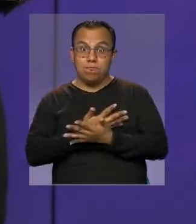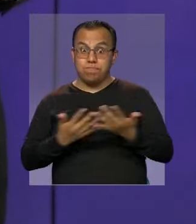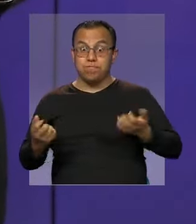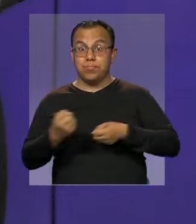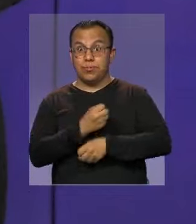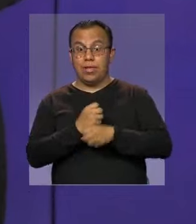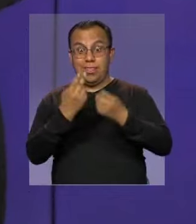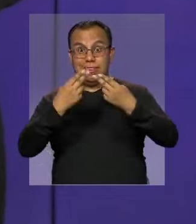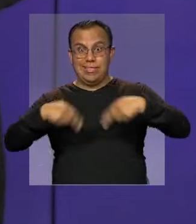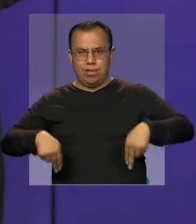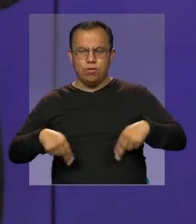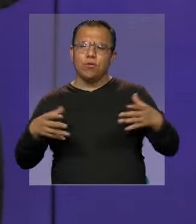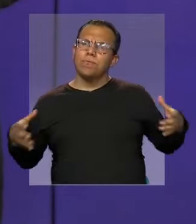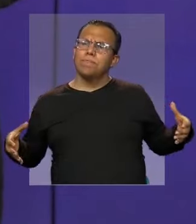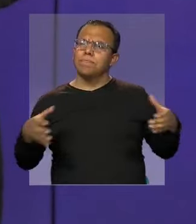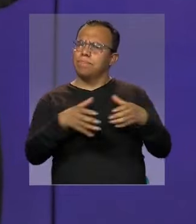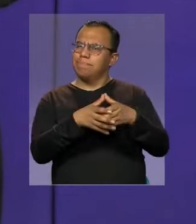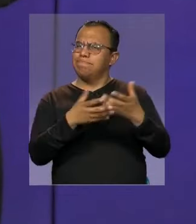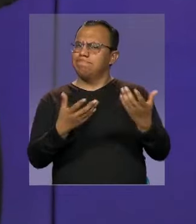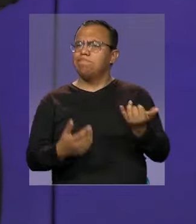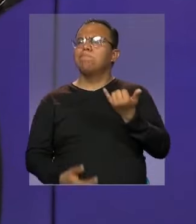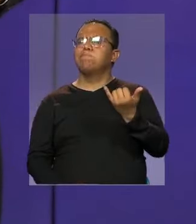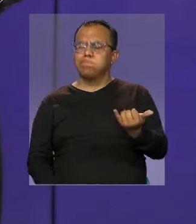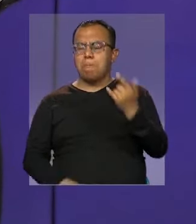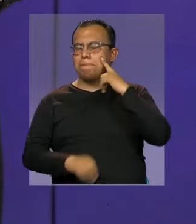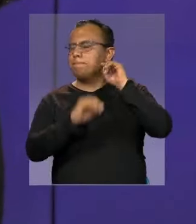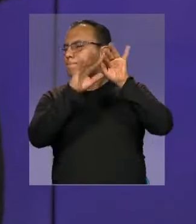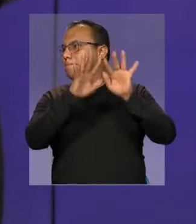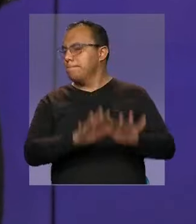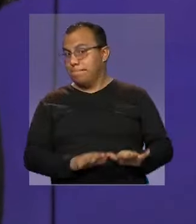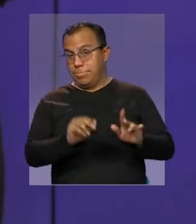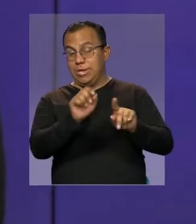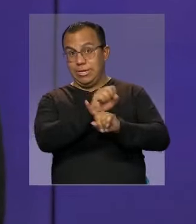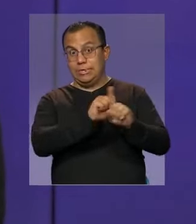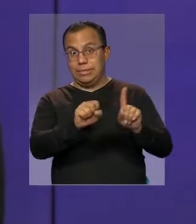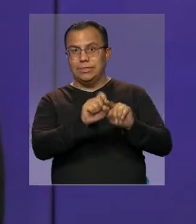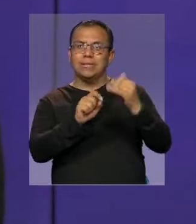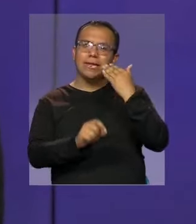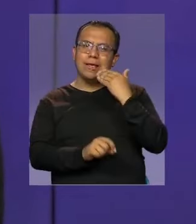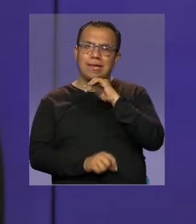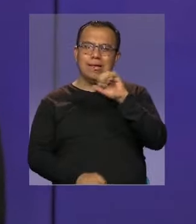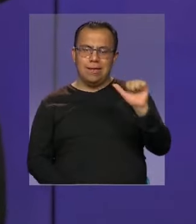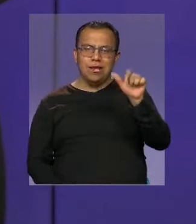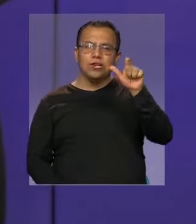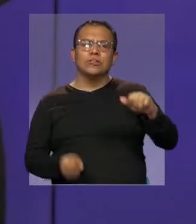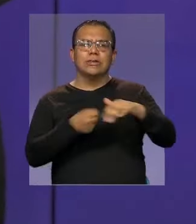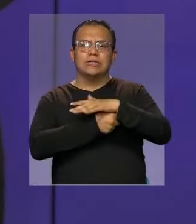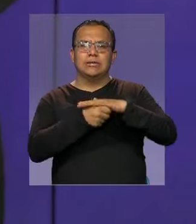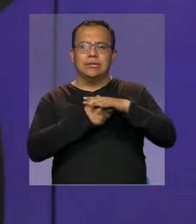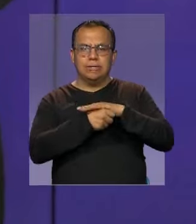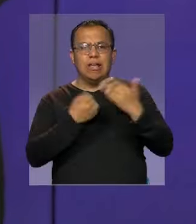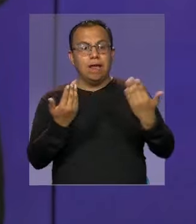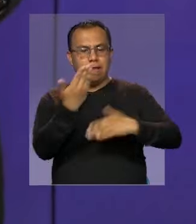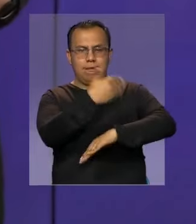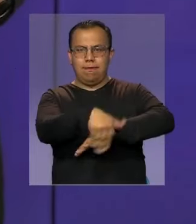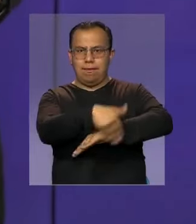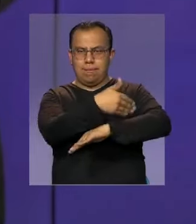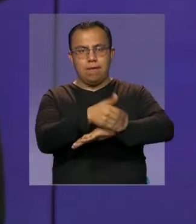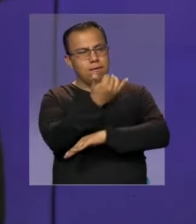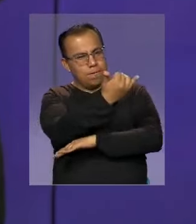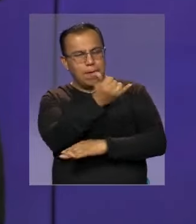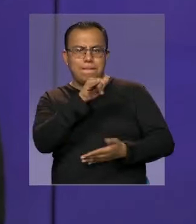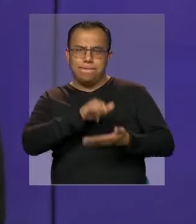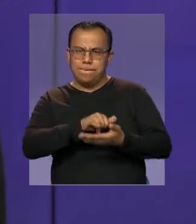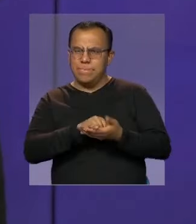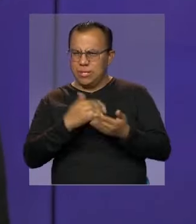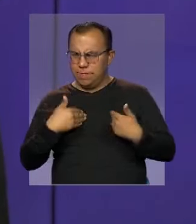de género, hay una población que aún sigue siendo invisible para la sociedad: las mujeres en condición de calle. Por esa razón,